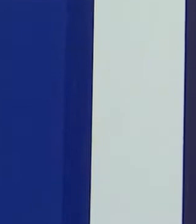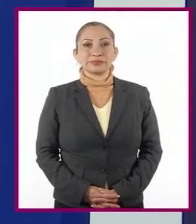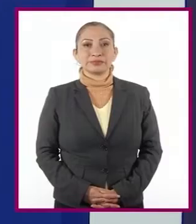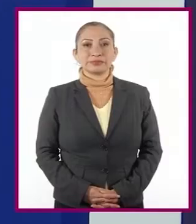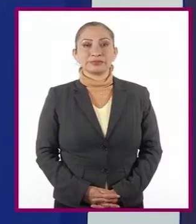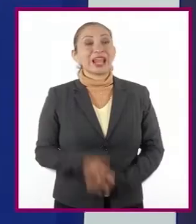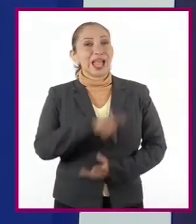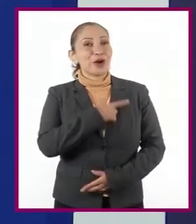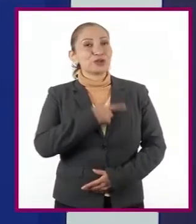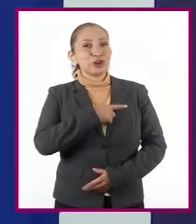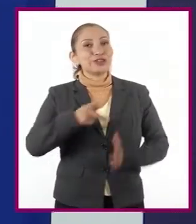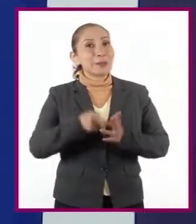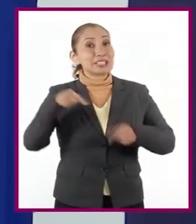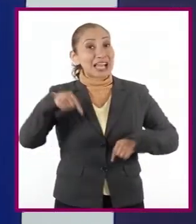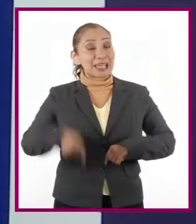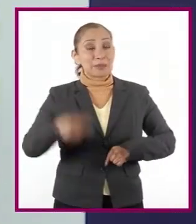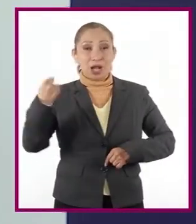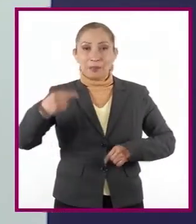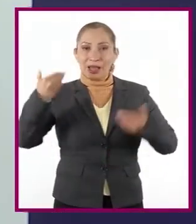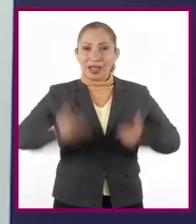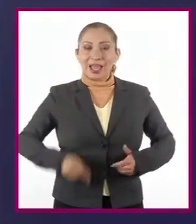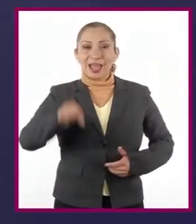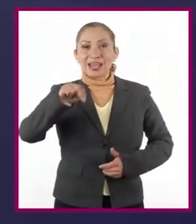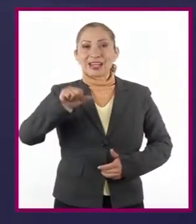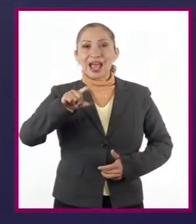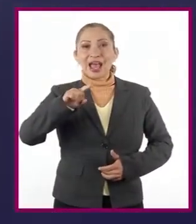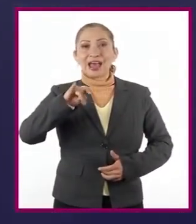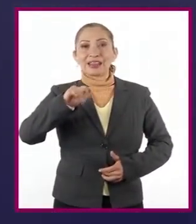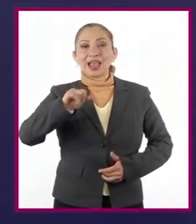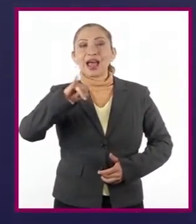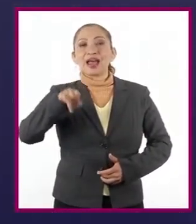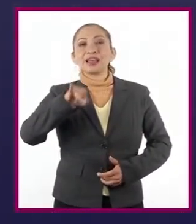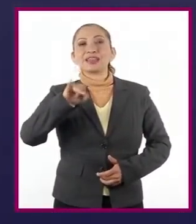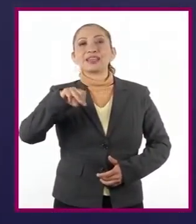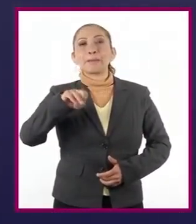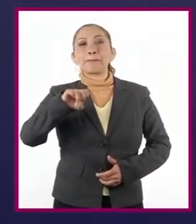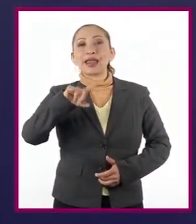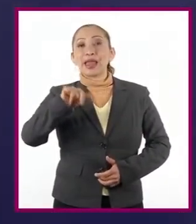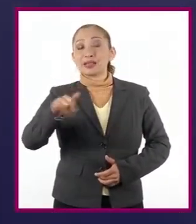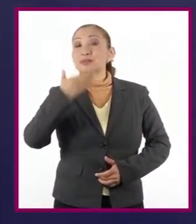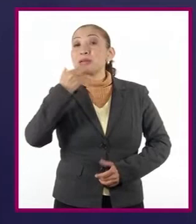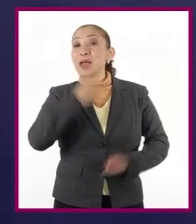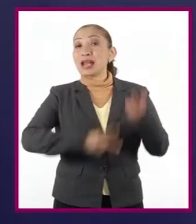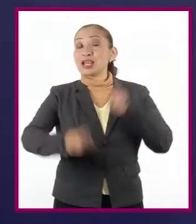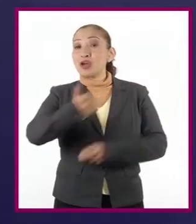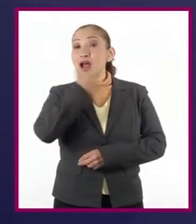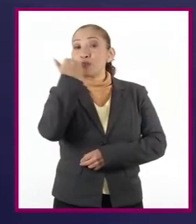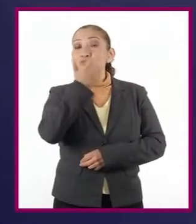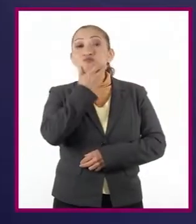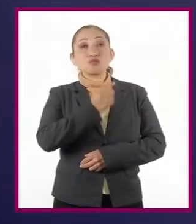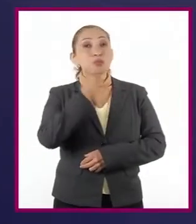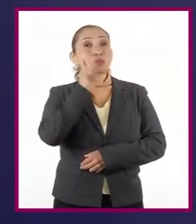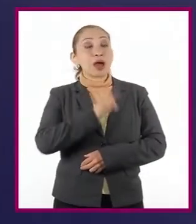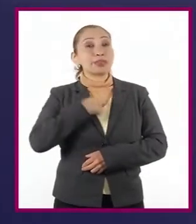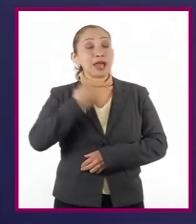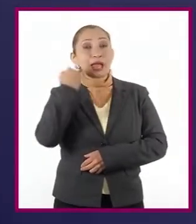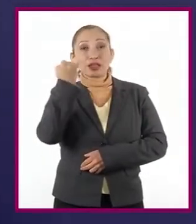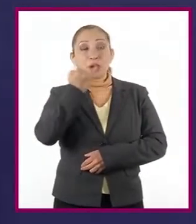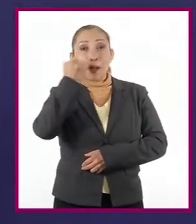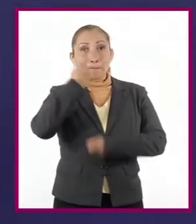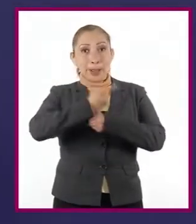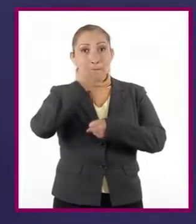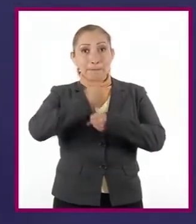¡Qué gusto estar aquí de nuevo! Mi nombre es Nadia Jiménez y les doy la bienvenida a las alumnas y alumnos de lengua materna